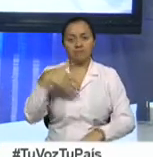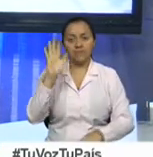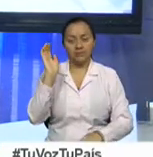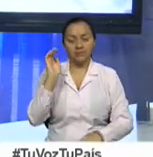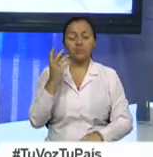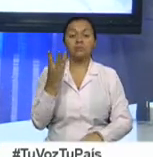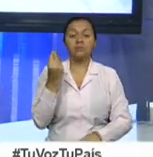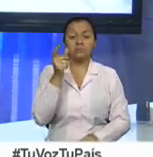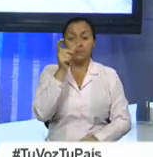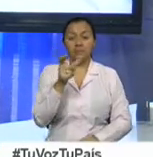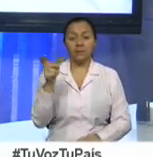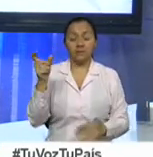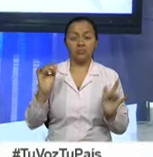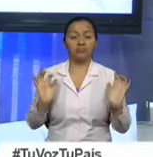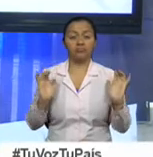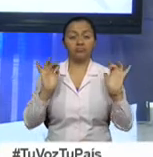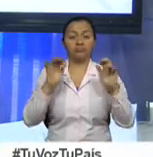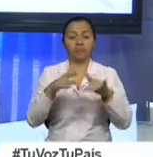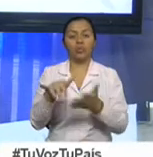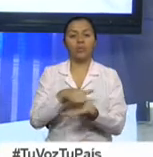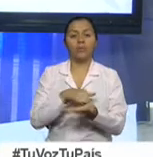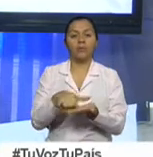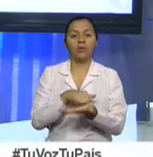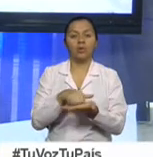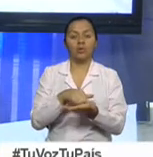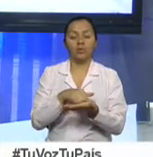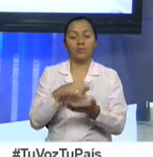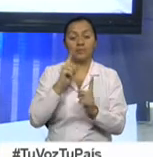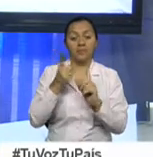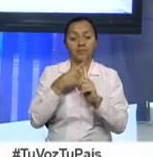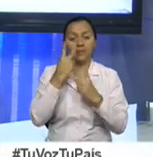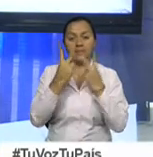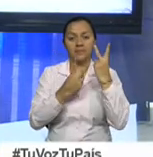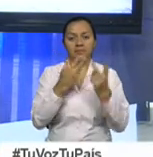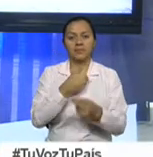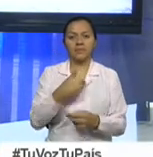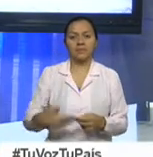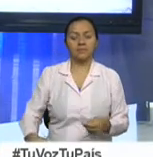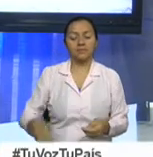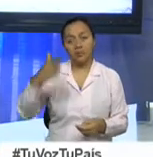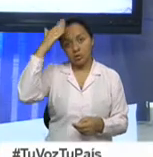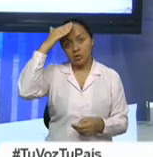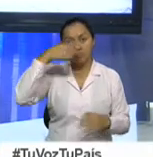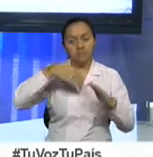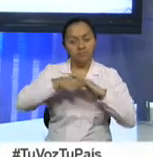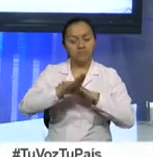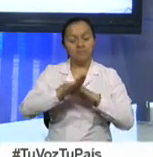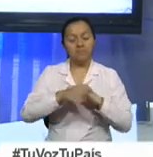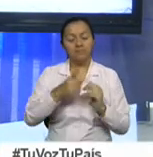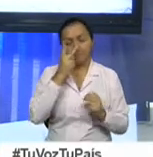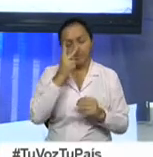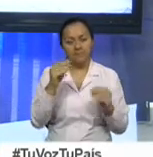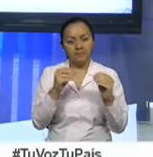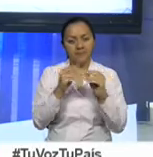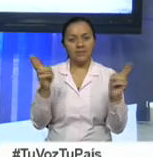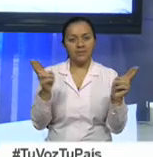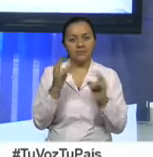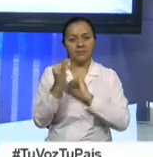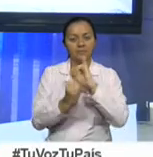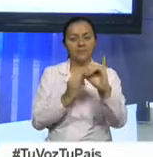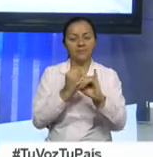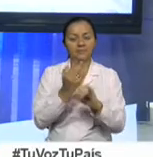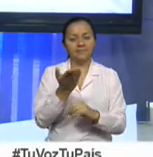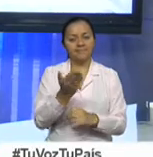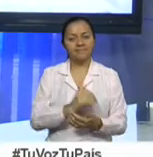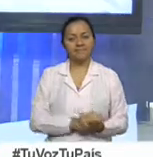cientos de personas se manifestaron en Nueva York por la primera visita del presidente Donald Trump a esta ciudad. Revisemos esta y otras noticias en el